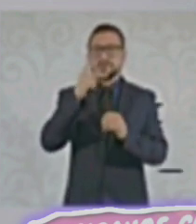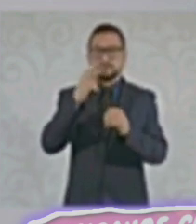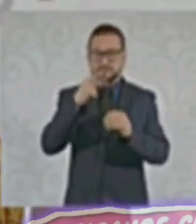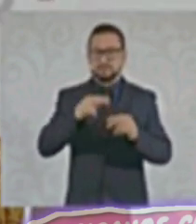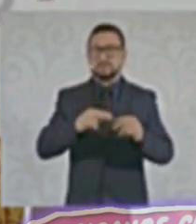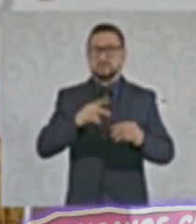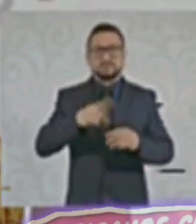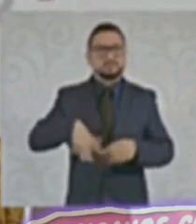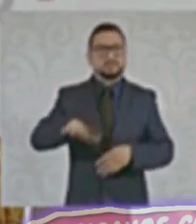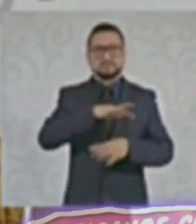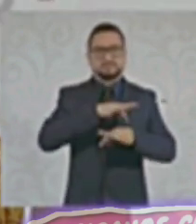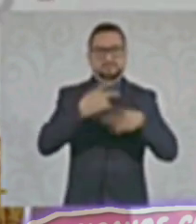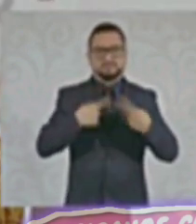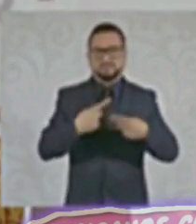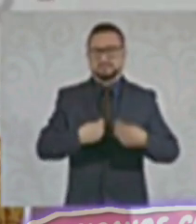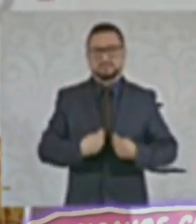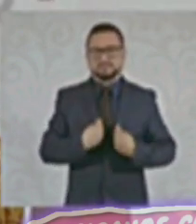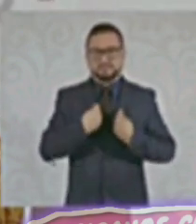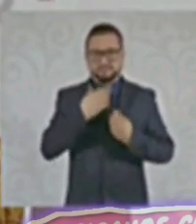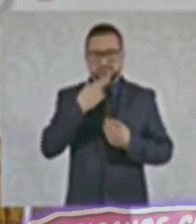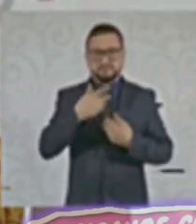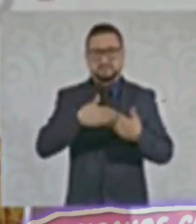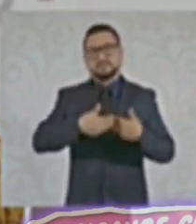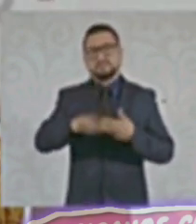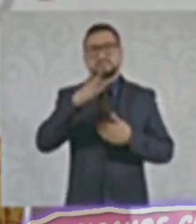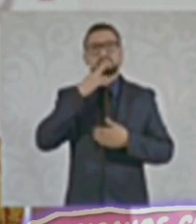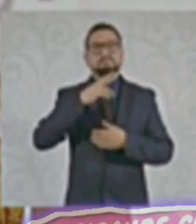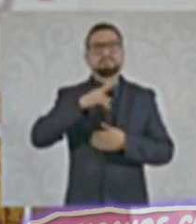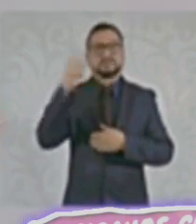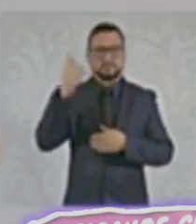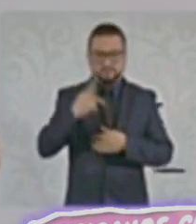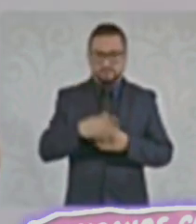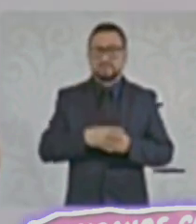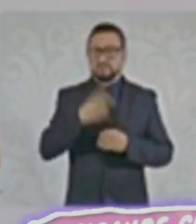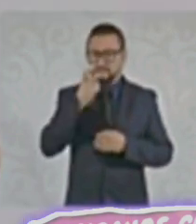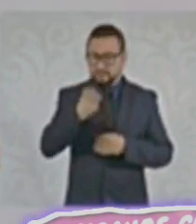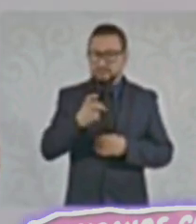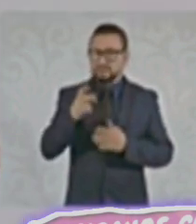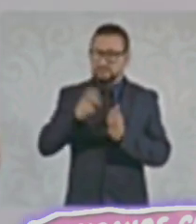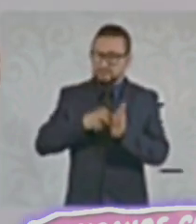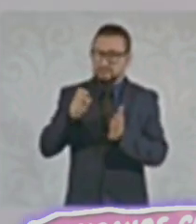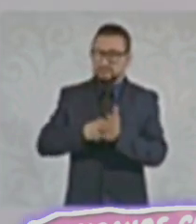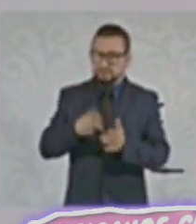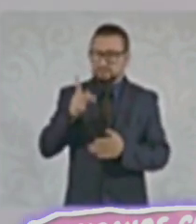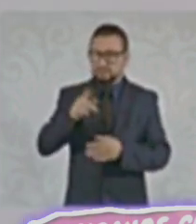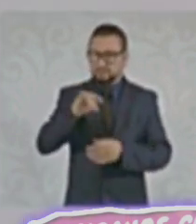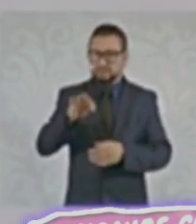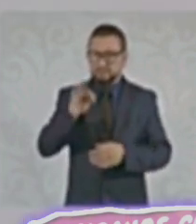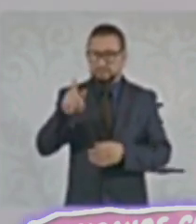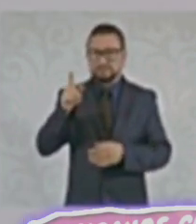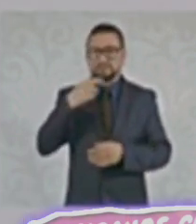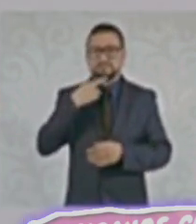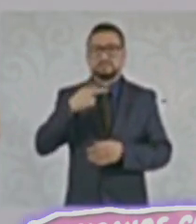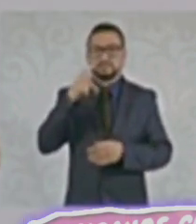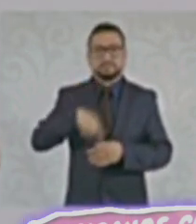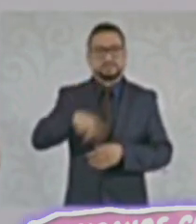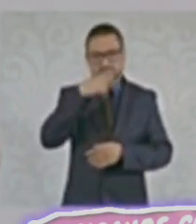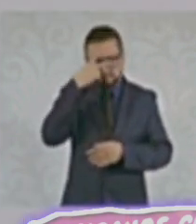nivel de vida y vamos a estar mejor. Y la reforma al Poder Judicial nos va a hacer un mejor